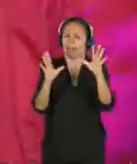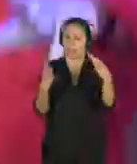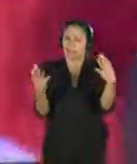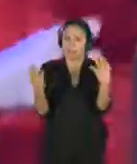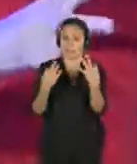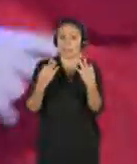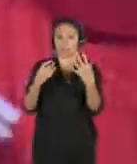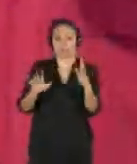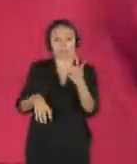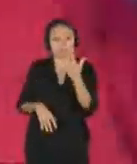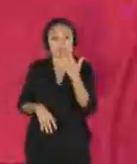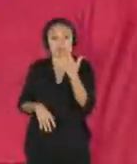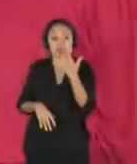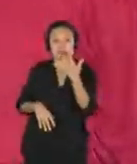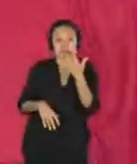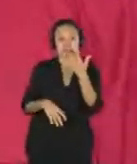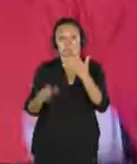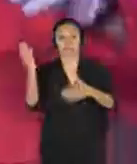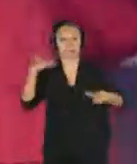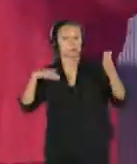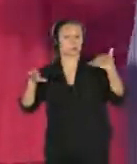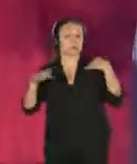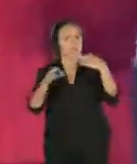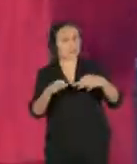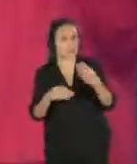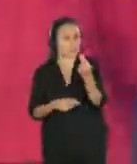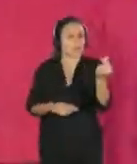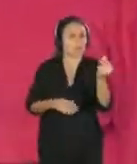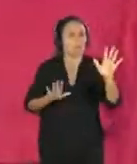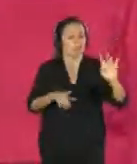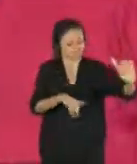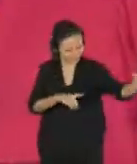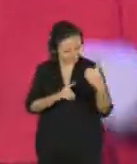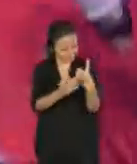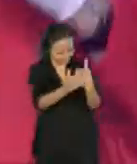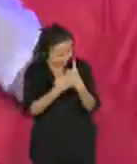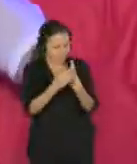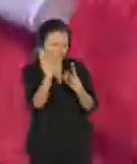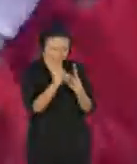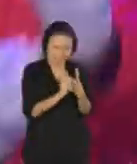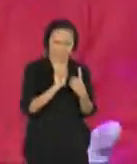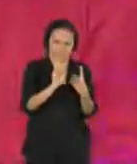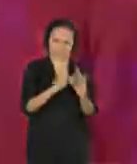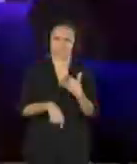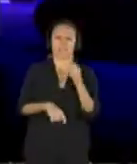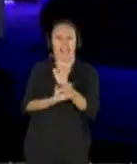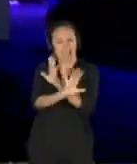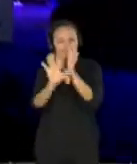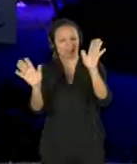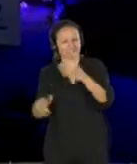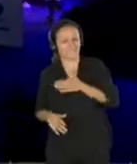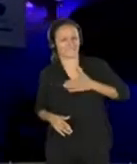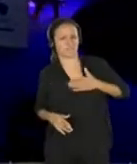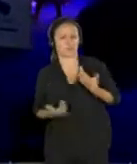así, se suele escapar. Pero de esta no te vas a librar, a ver si me aclara a mí. Porque en